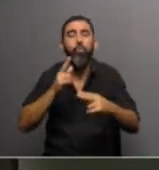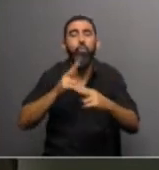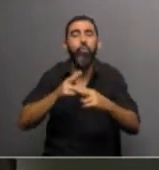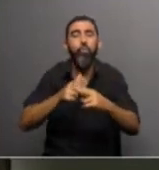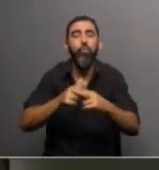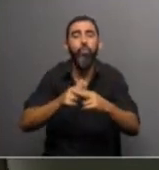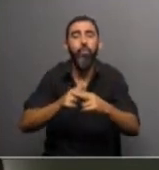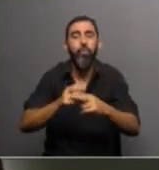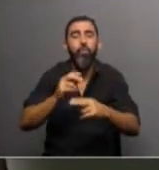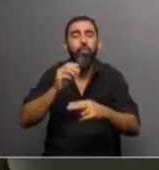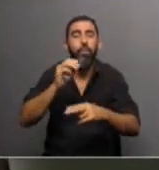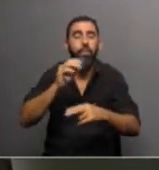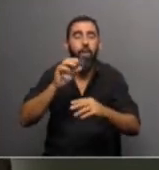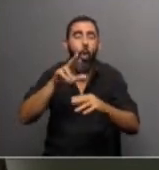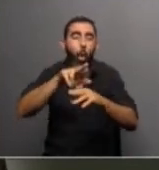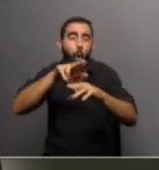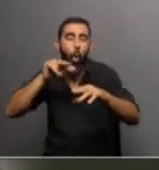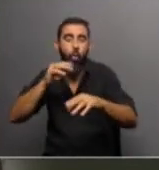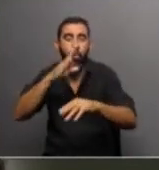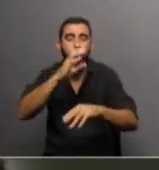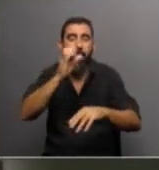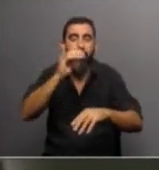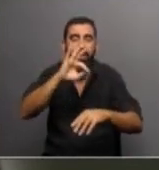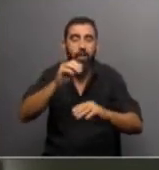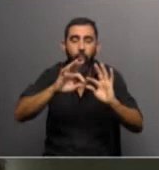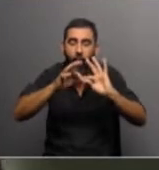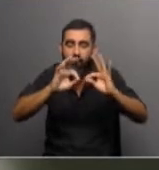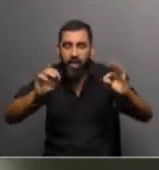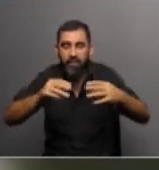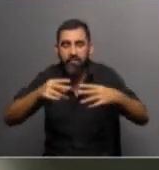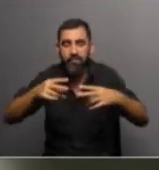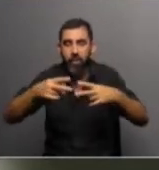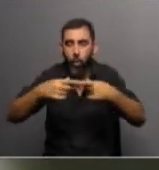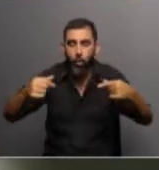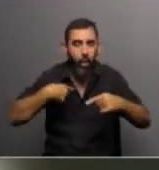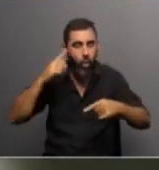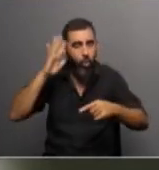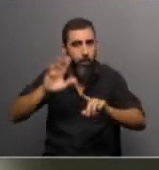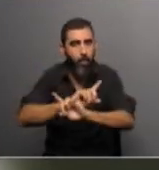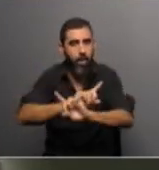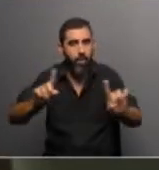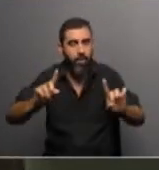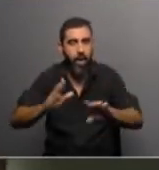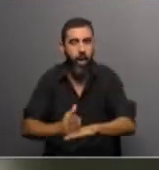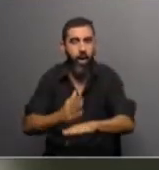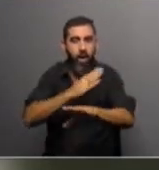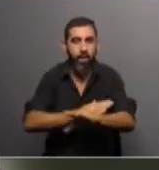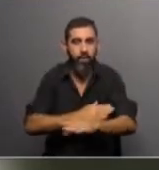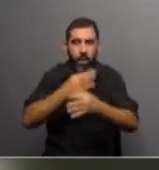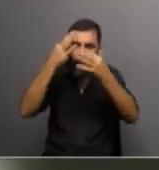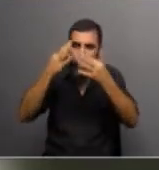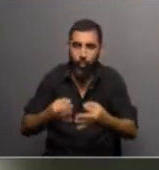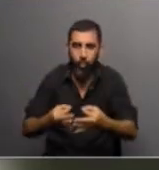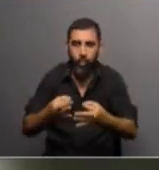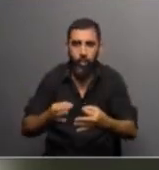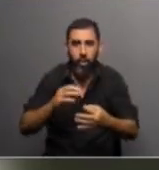las pepitas de oro del texto, frases o metáforas inesperadas, ¿no? Que terminan siendo parte